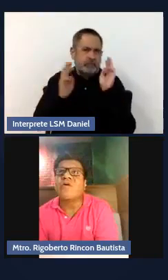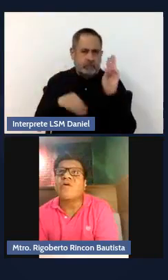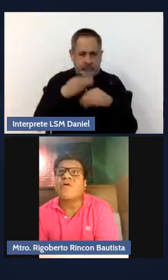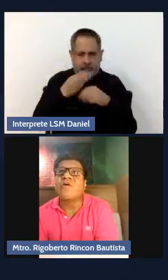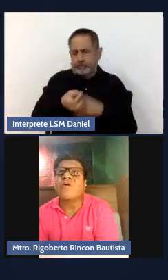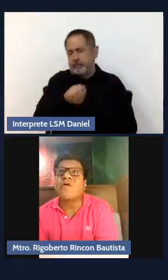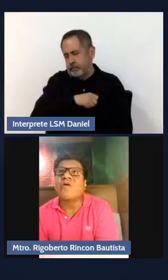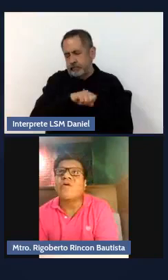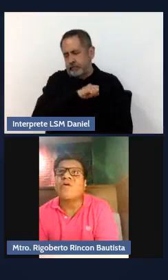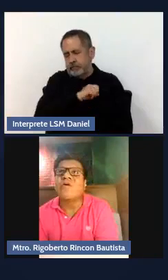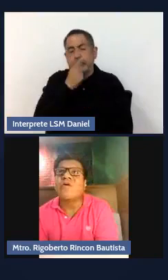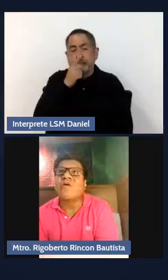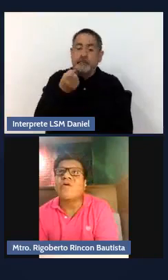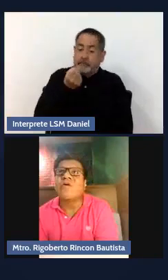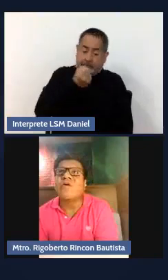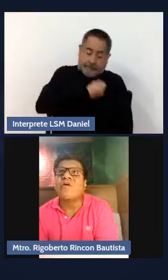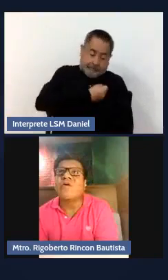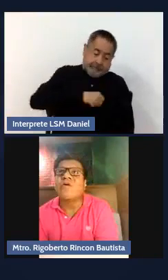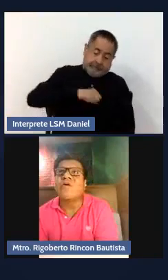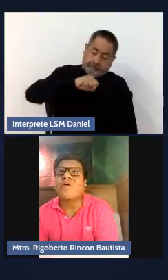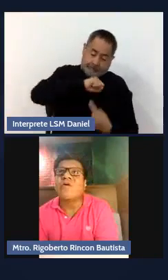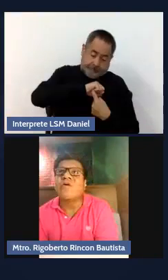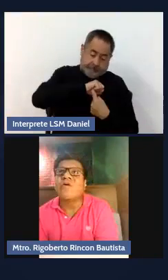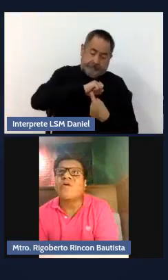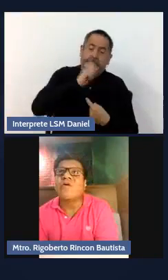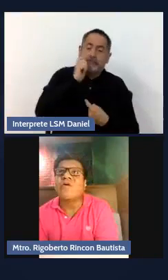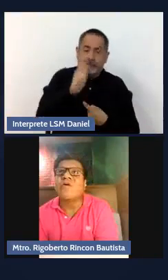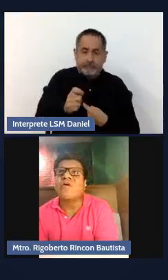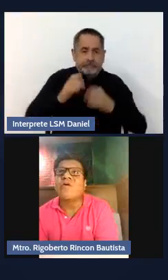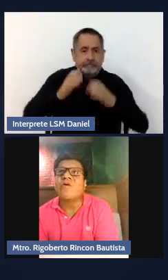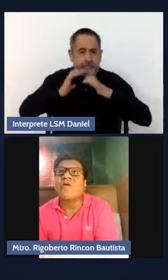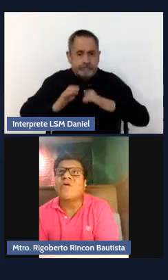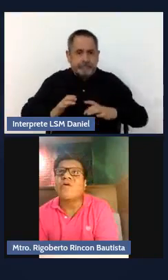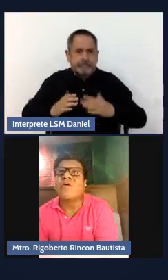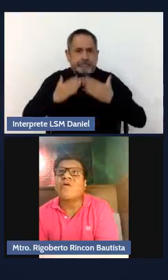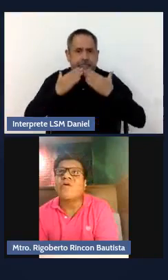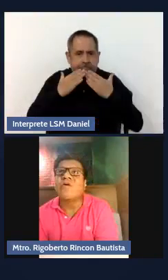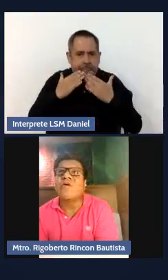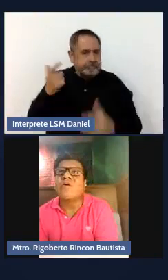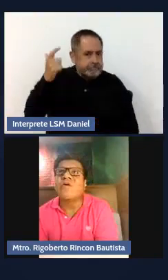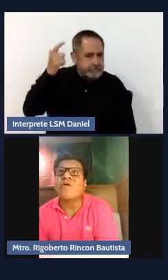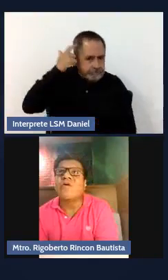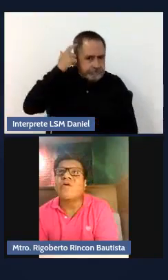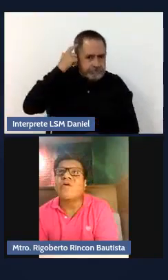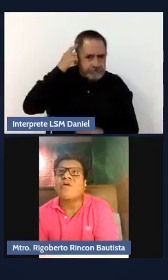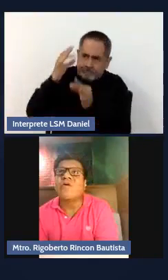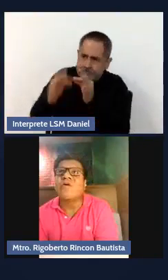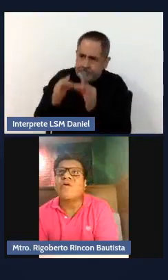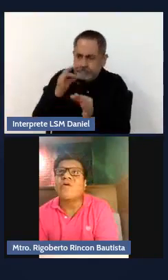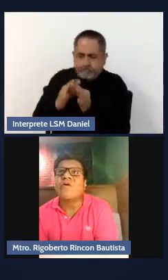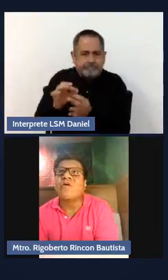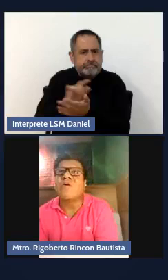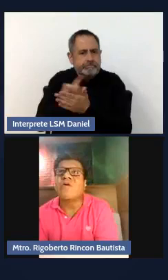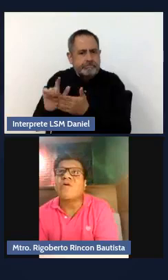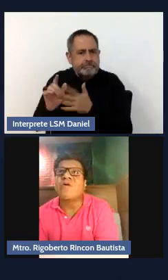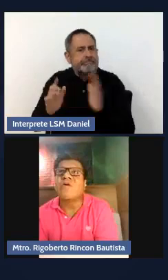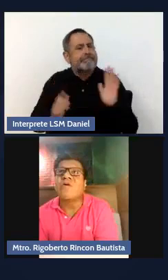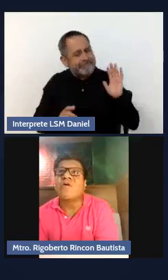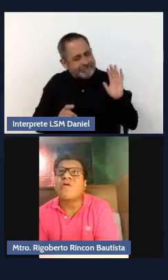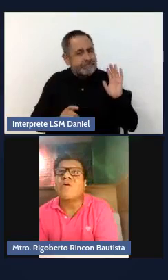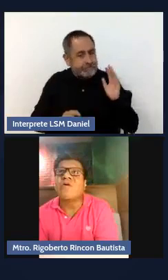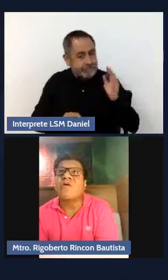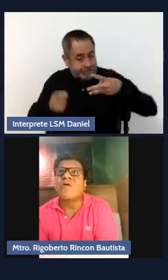el completo bienestar físico, conductual y de pensamiento. ¿Sí? Si nosotros tenemos estas